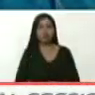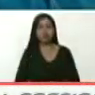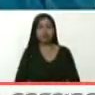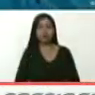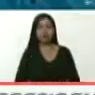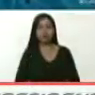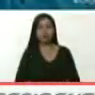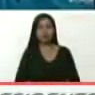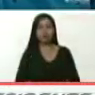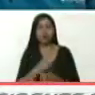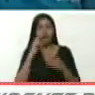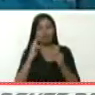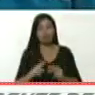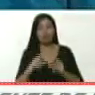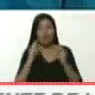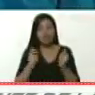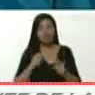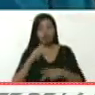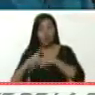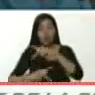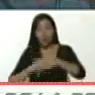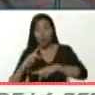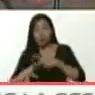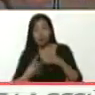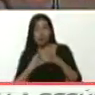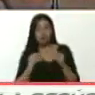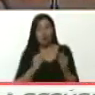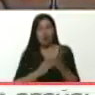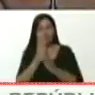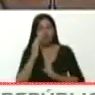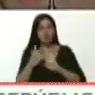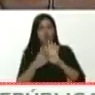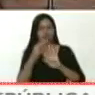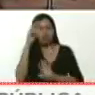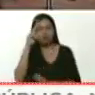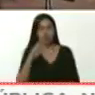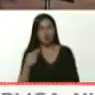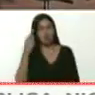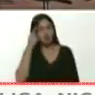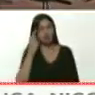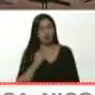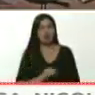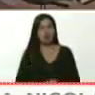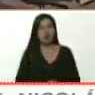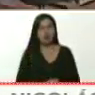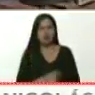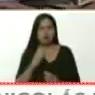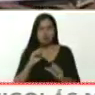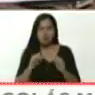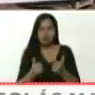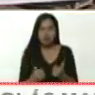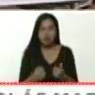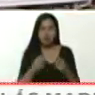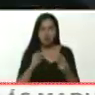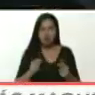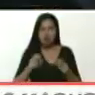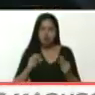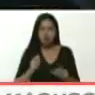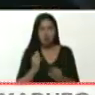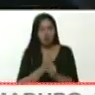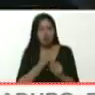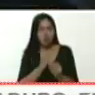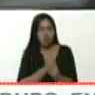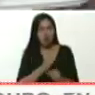acción, acción productiva. La lealtad hay que demostrarla todos los días, con iniciativas, con acciones, con